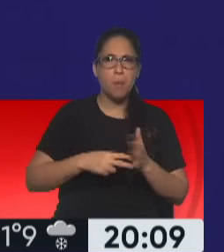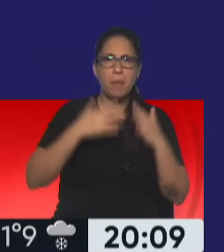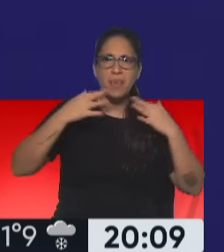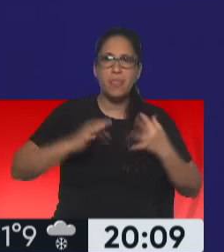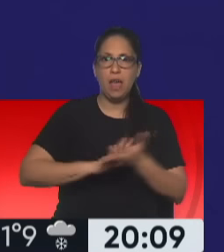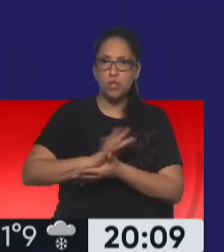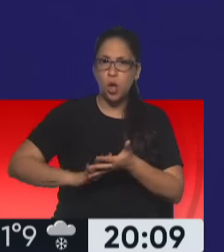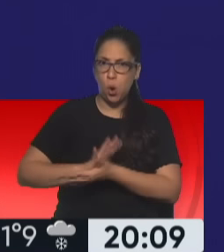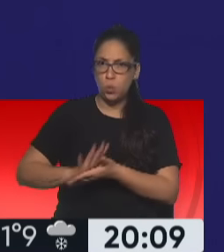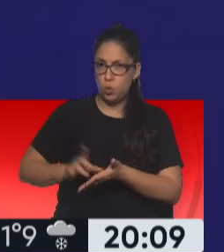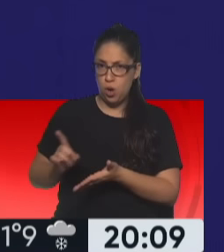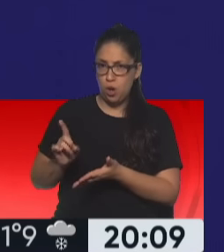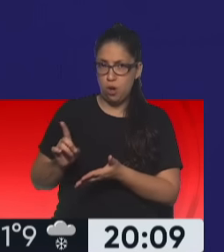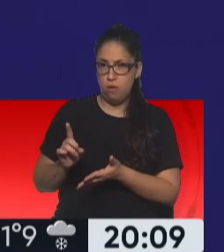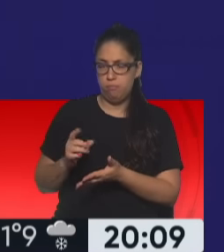serio,